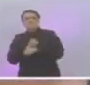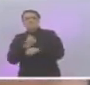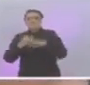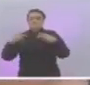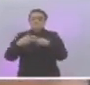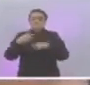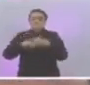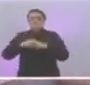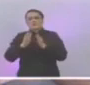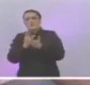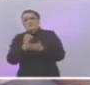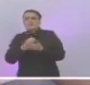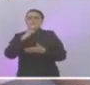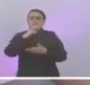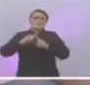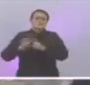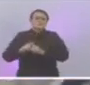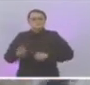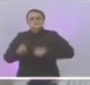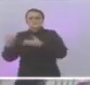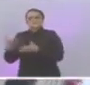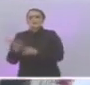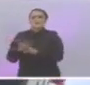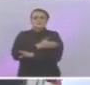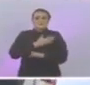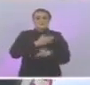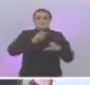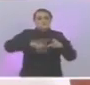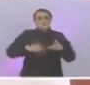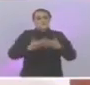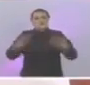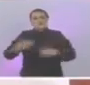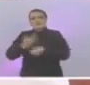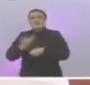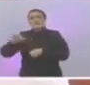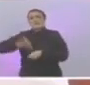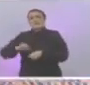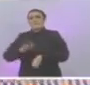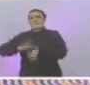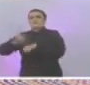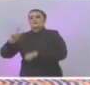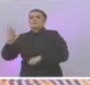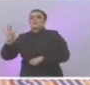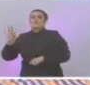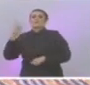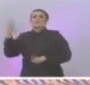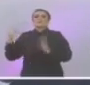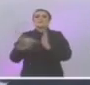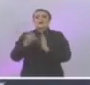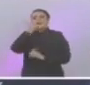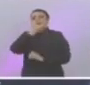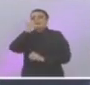útiles escolares. Y comparado con el inicio de este gobierno, a la fecha, más de 44 mil nuevos